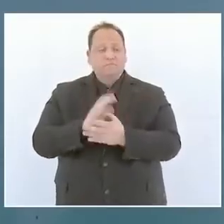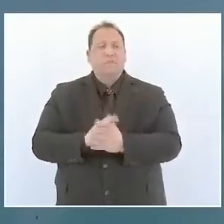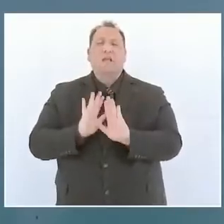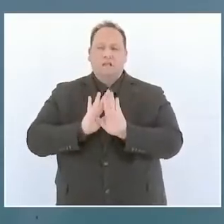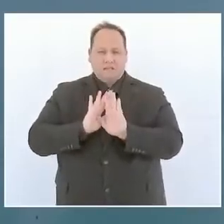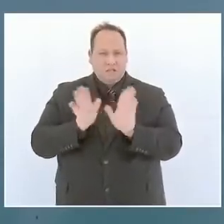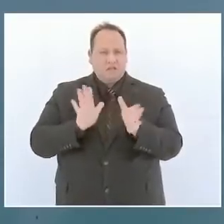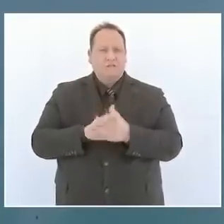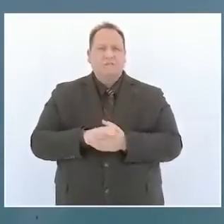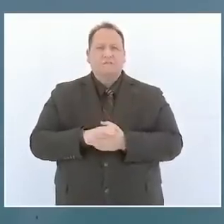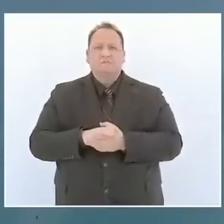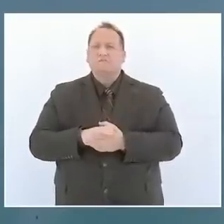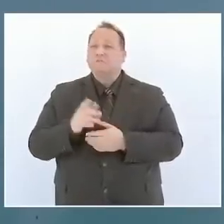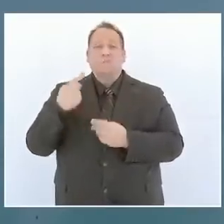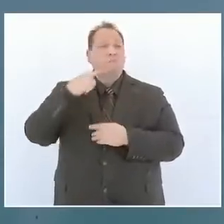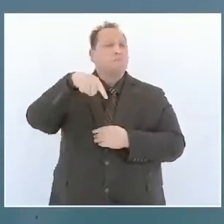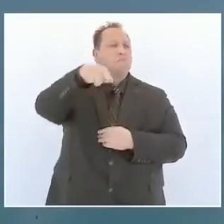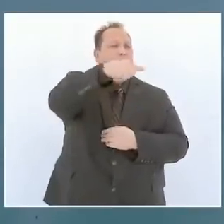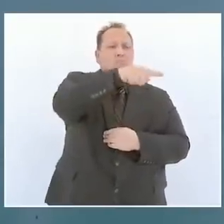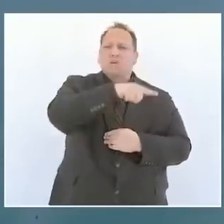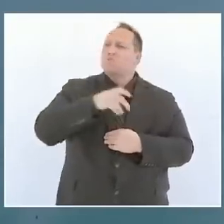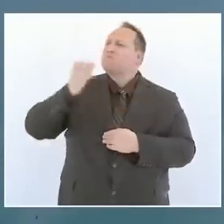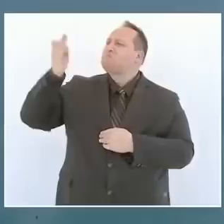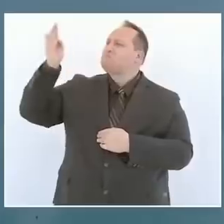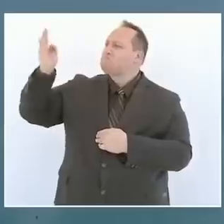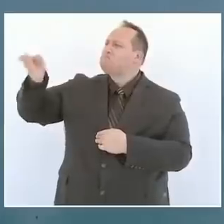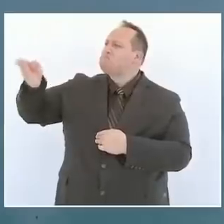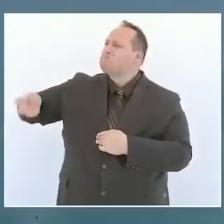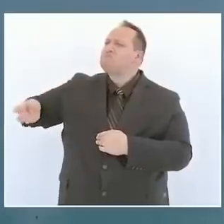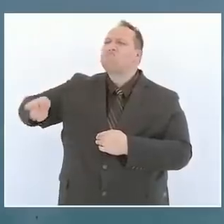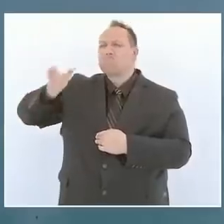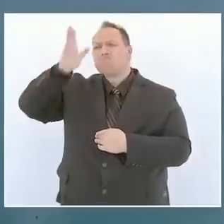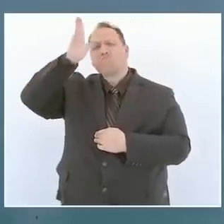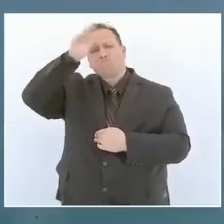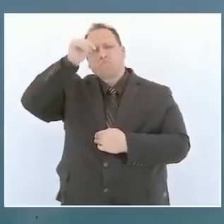en aceptación del pueblo, la Guardia Nacional.